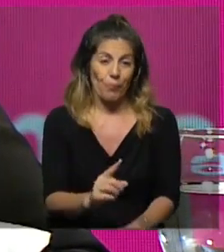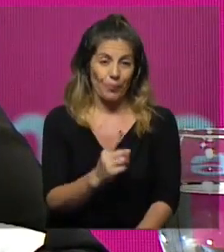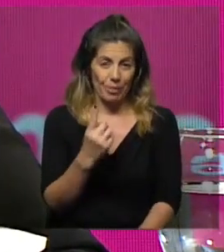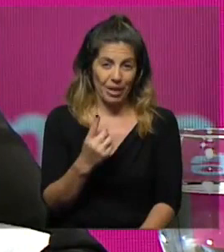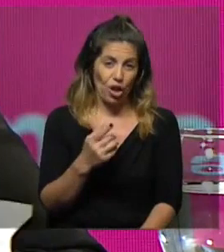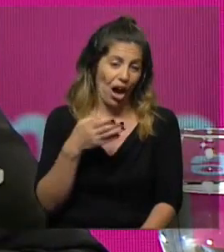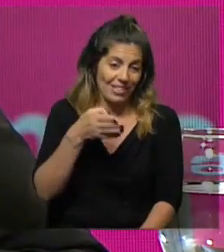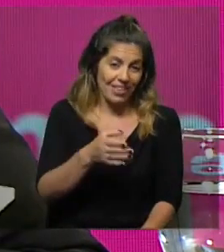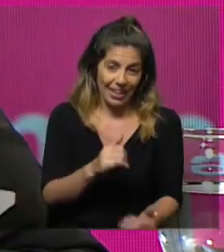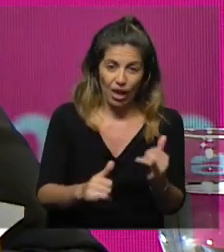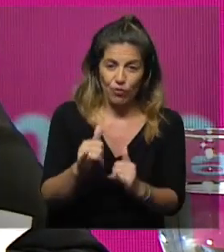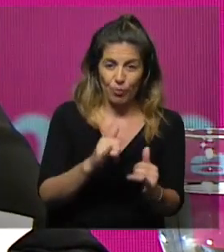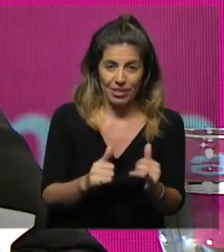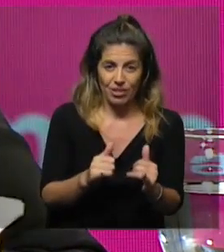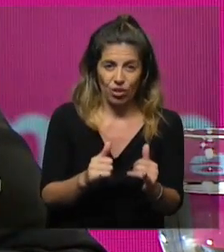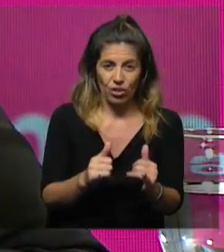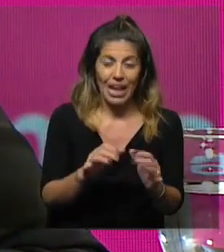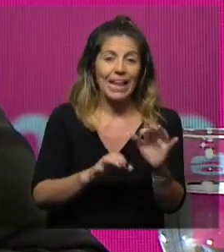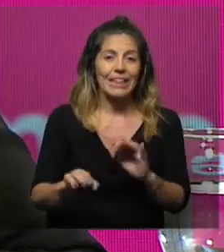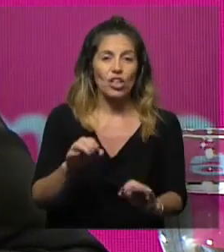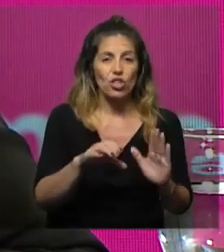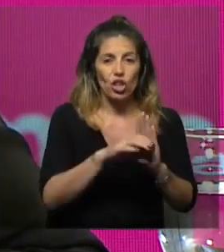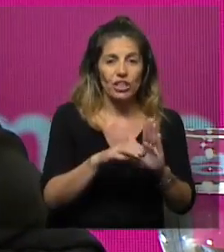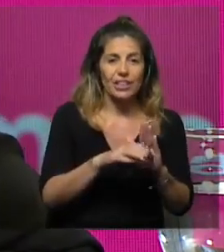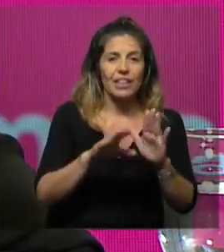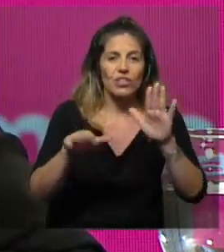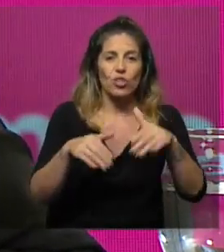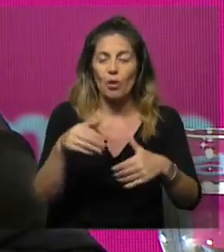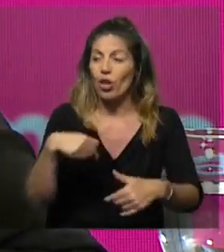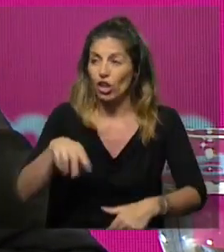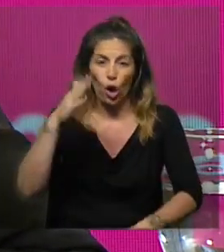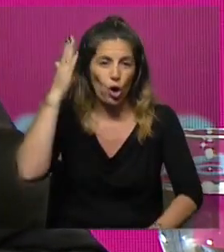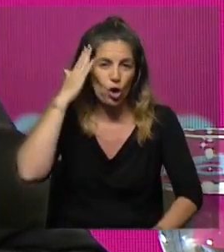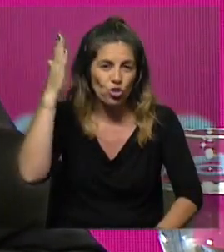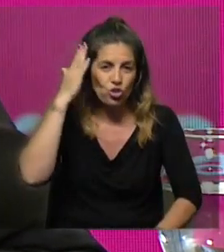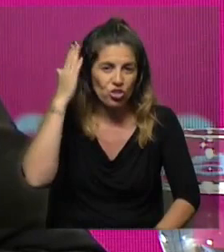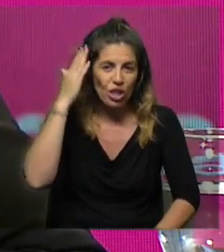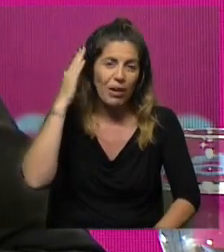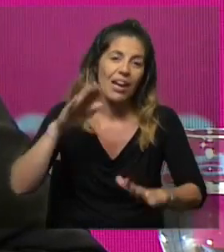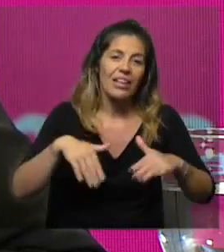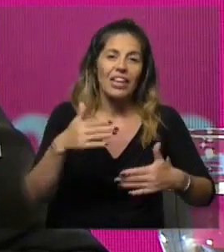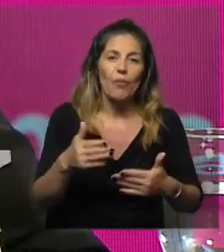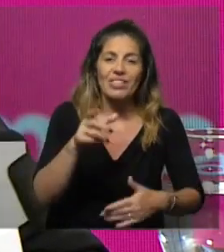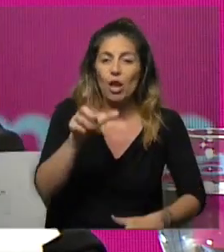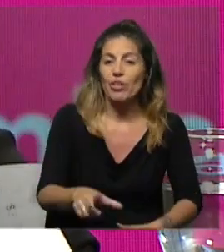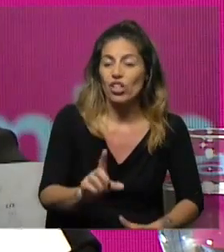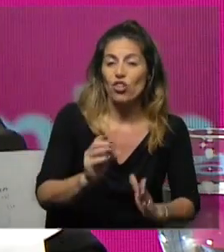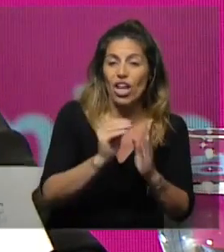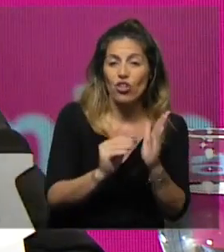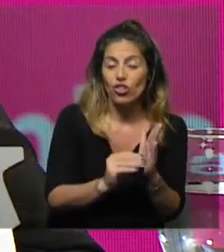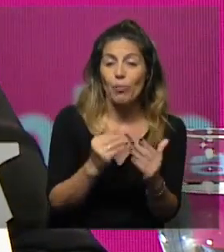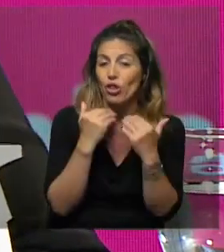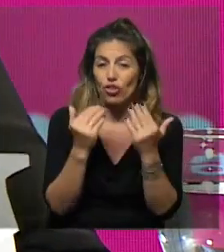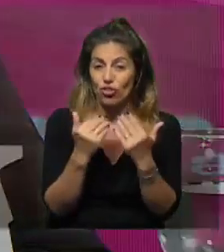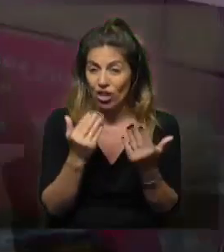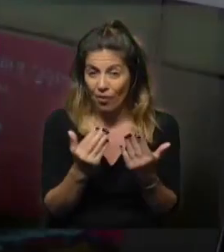acceder a la información bueno el Solís está haciendo un llamado que todo el mundo lo sepa no que muchas veces pasa de que la gente no se anota porque no sabe no